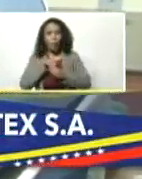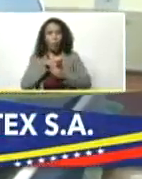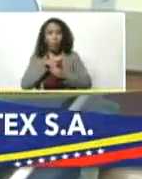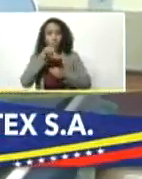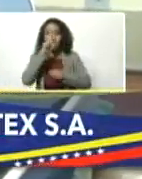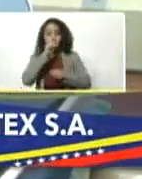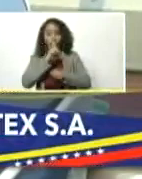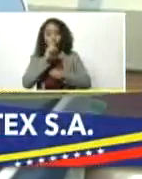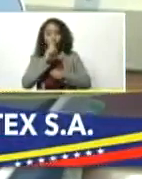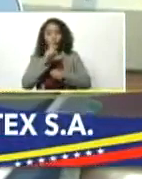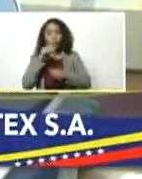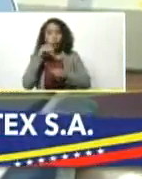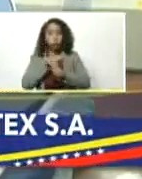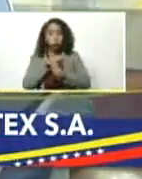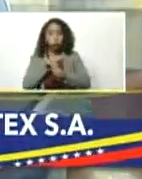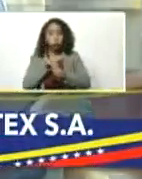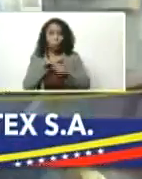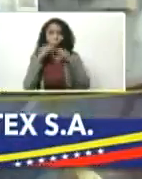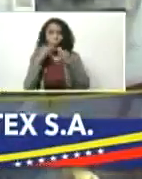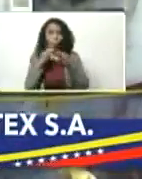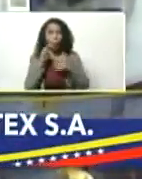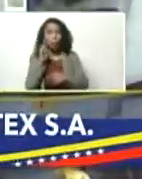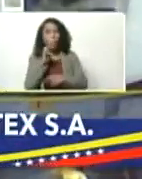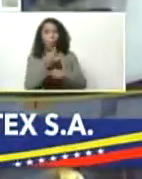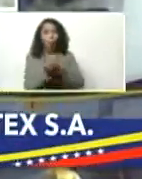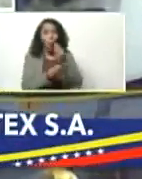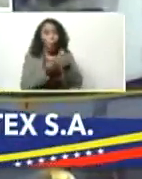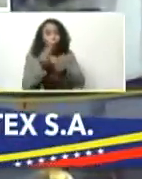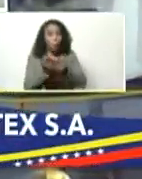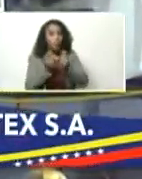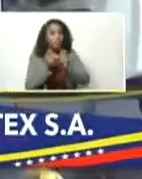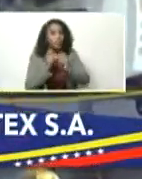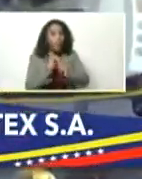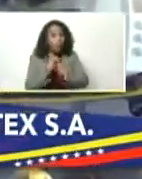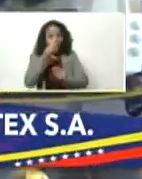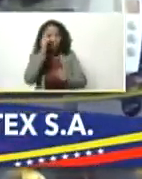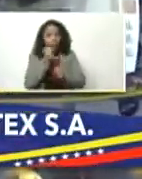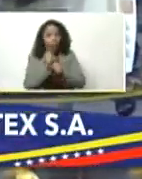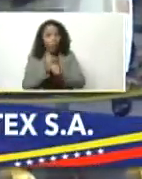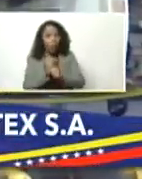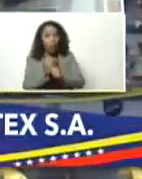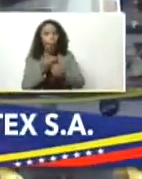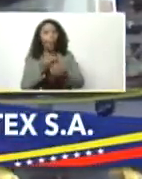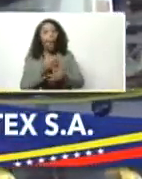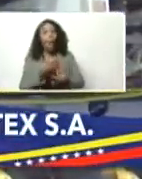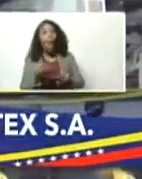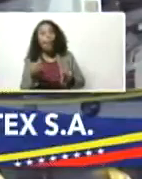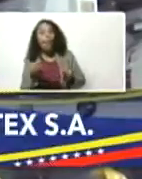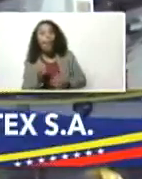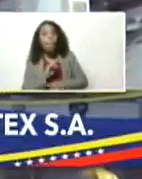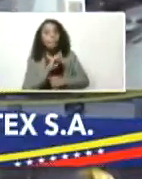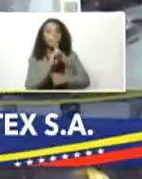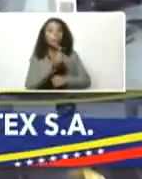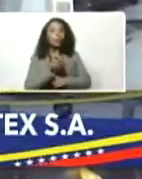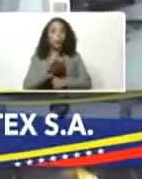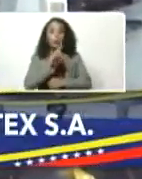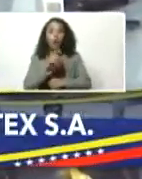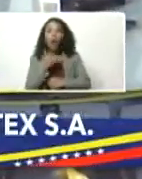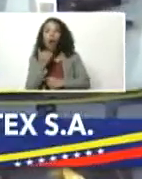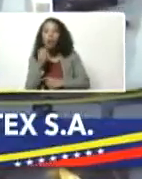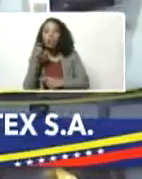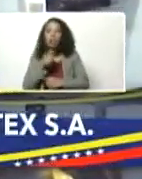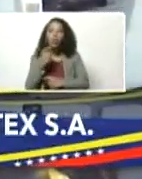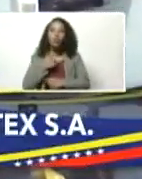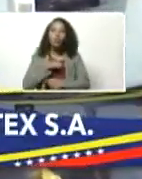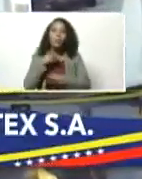año, simple y llanamente para ver cómo era el trato con sus trabajadores, y que cuando su padre le preguntó qué más necesitamos